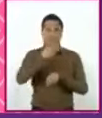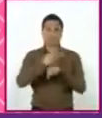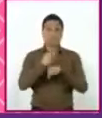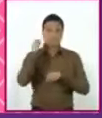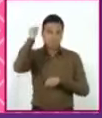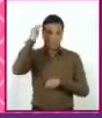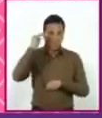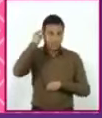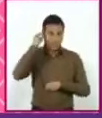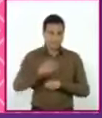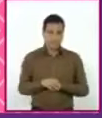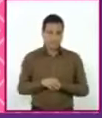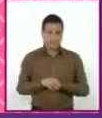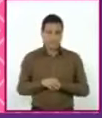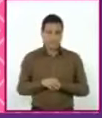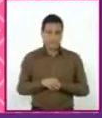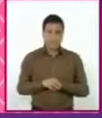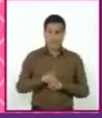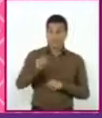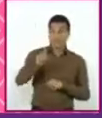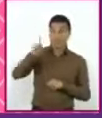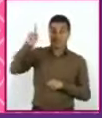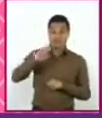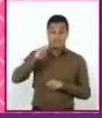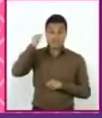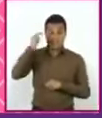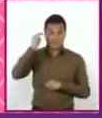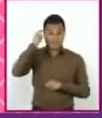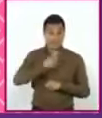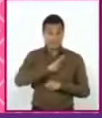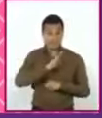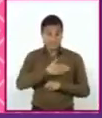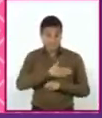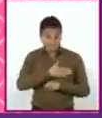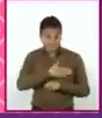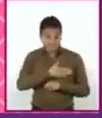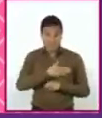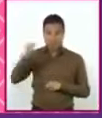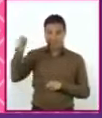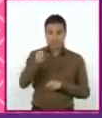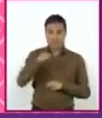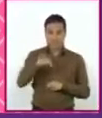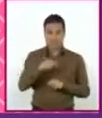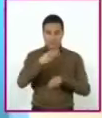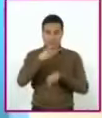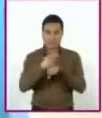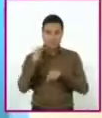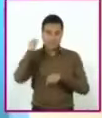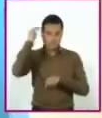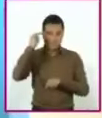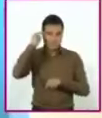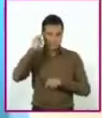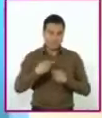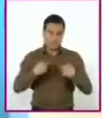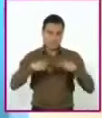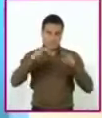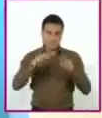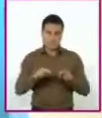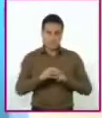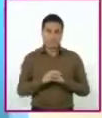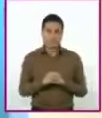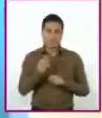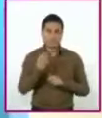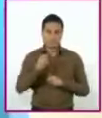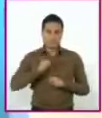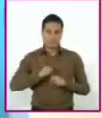España. Este hecho corresponde, como ustedes saben, al siglo XVI. Ahora los invitamos a